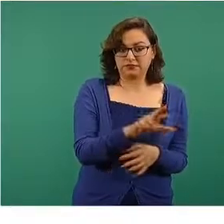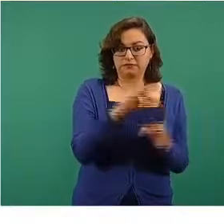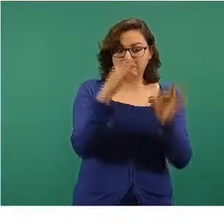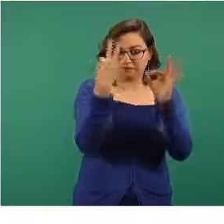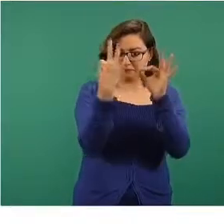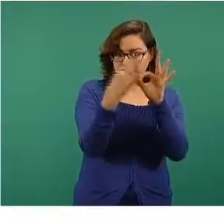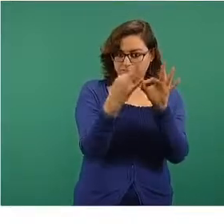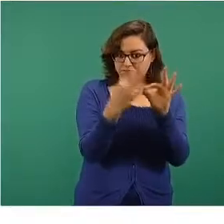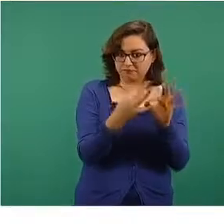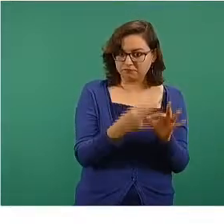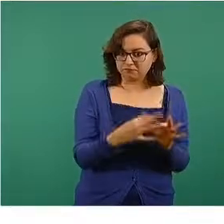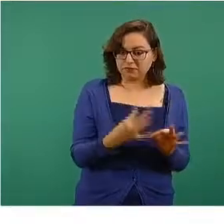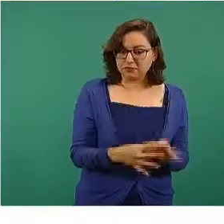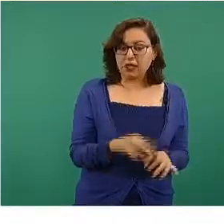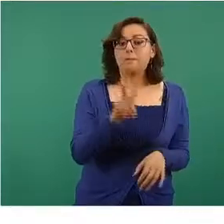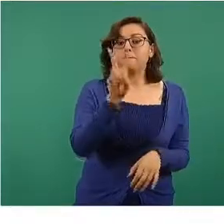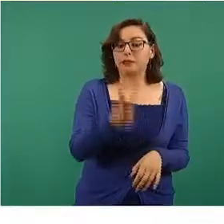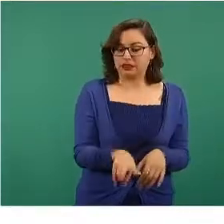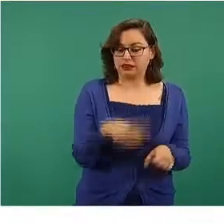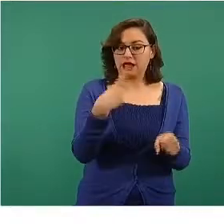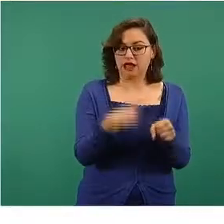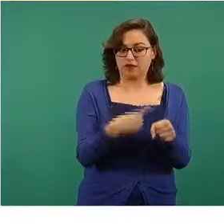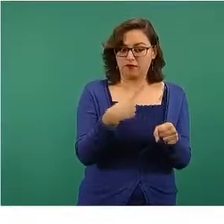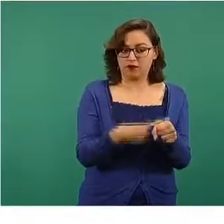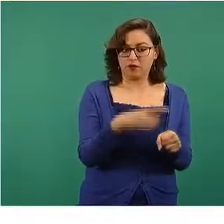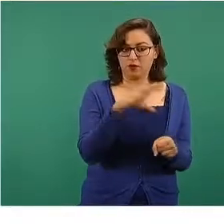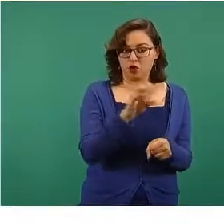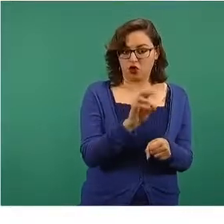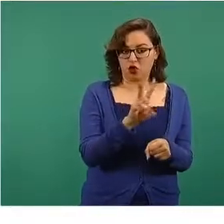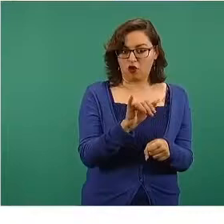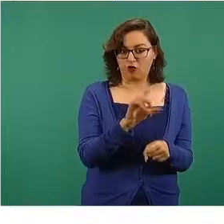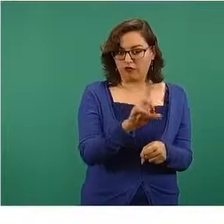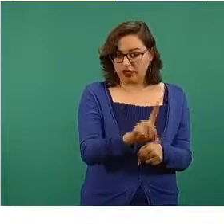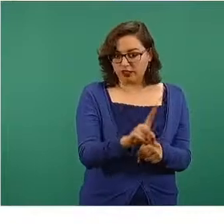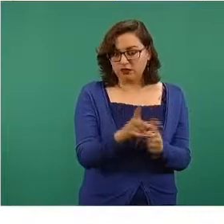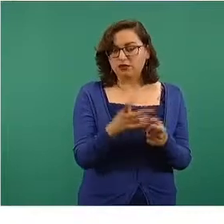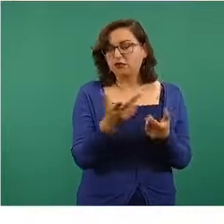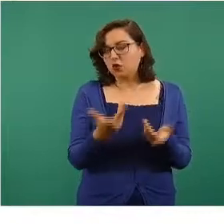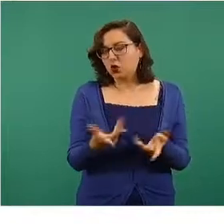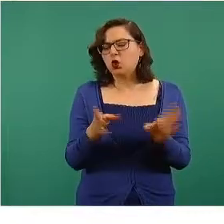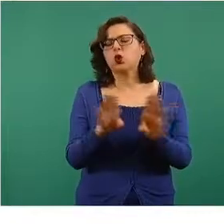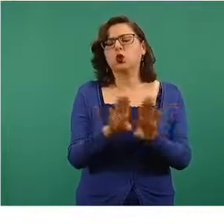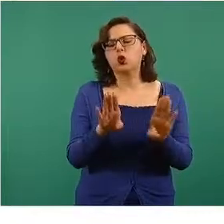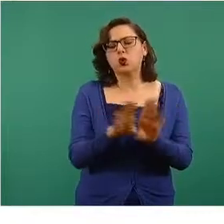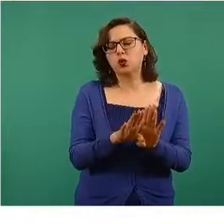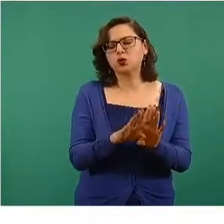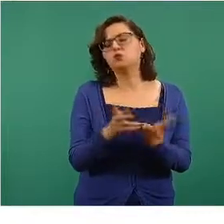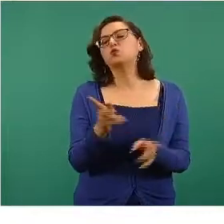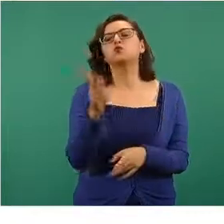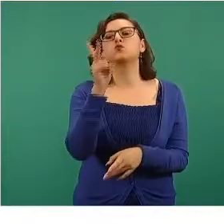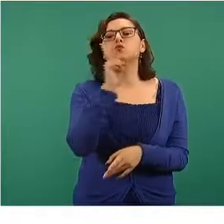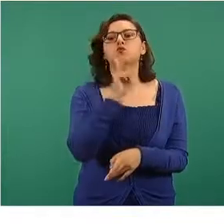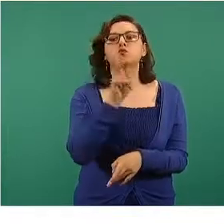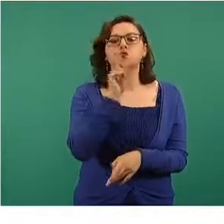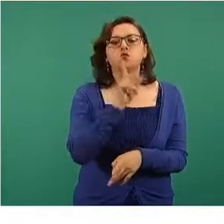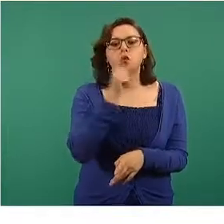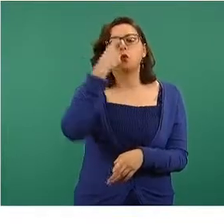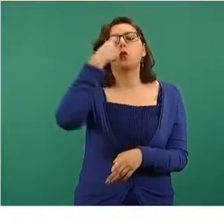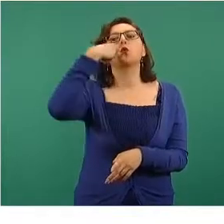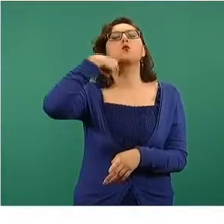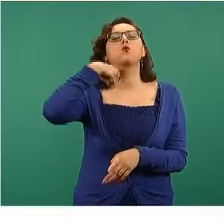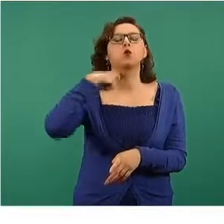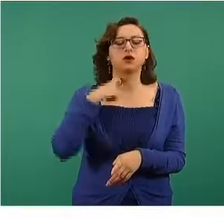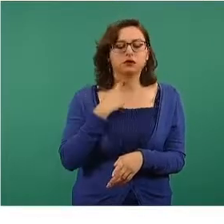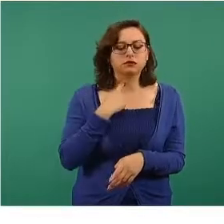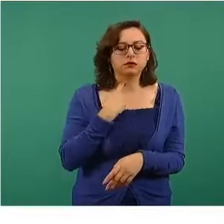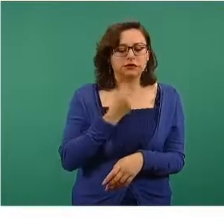y acuérdense que aquí tuvimos diferentes formas de confirmación, ¿no? La confirmación más directa es que el resultado del laboratorio, que se le